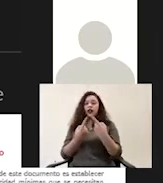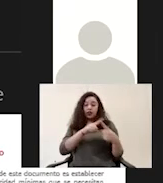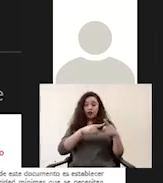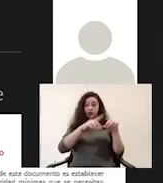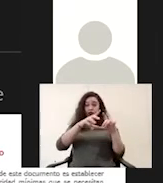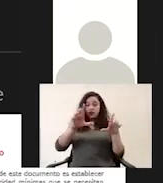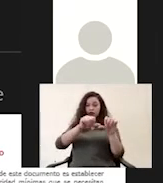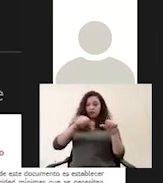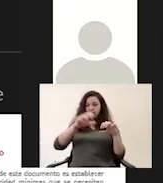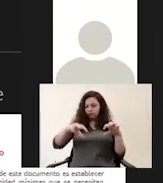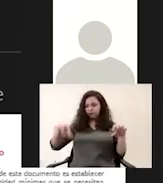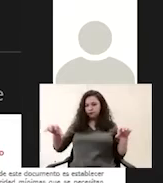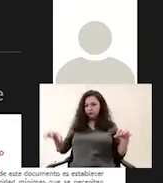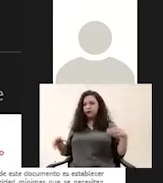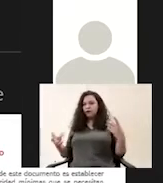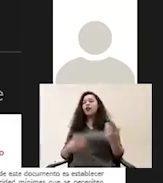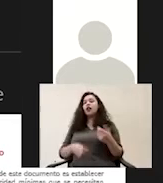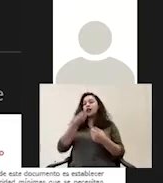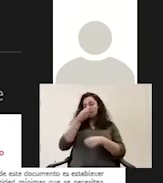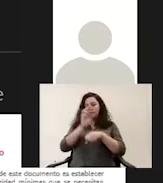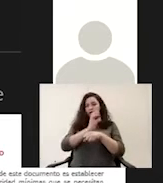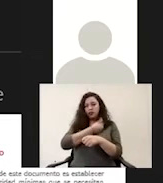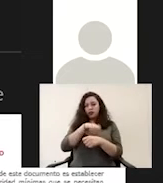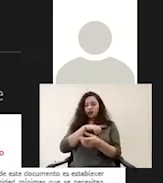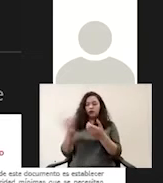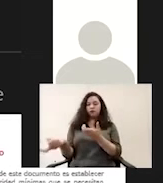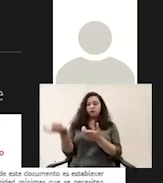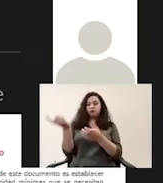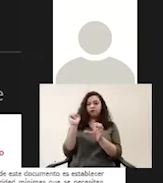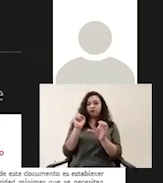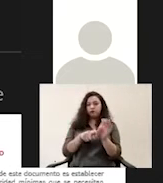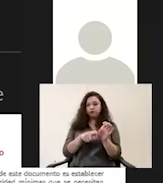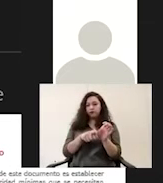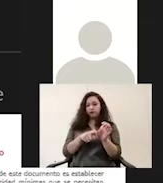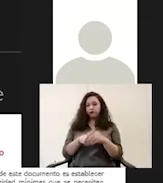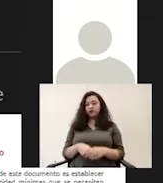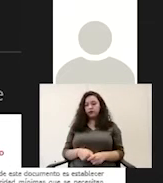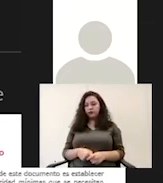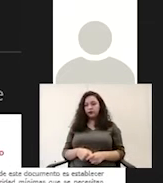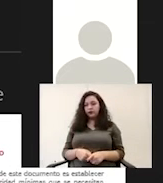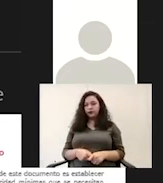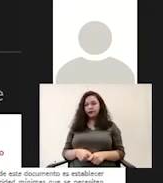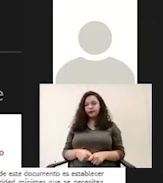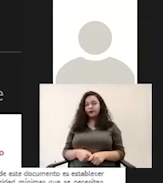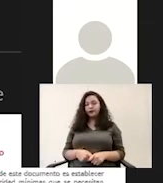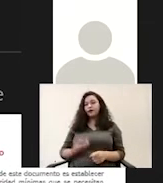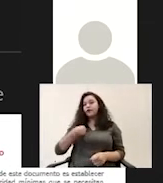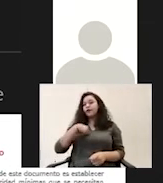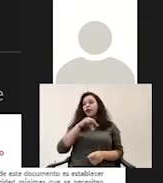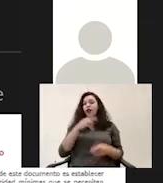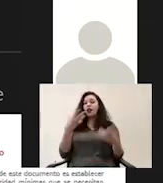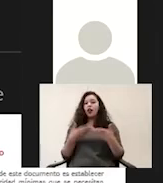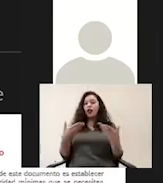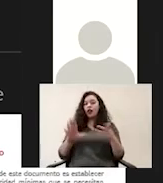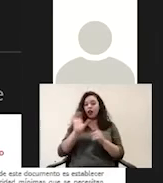entre las cuales se encuentra la Secretaría de Salud. Justamente a nosotros nos integran en este